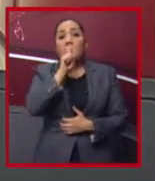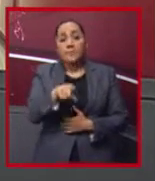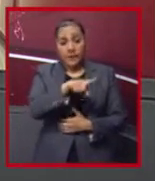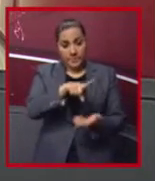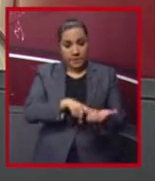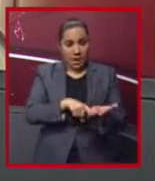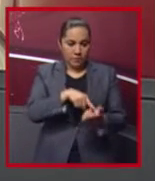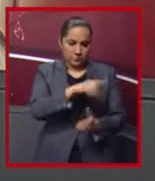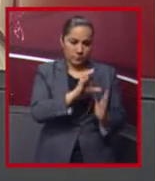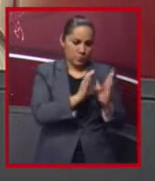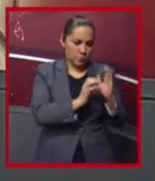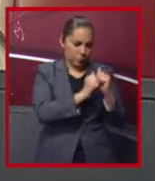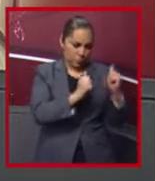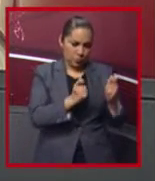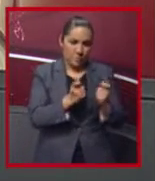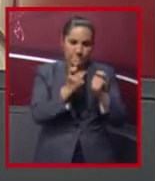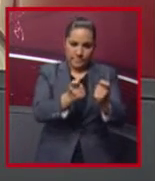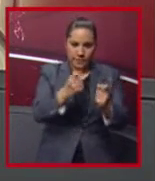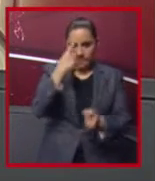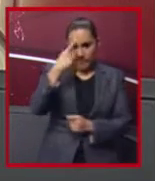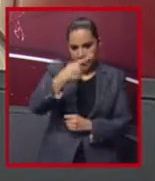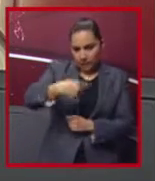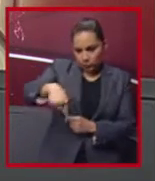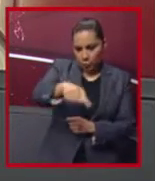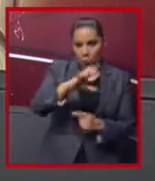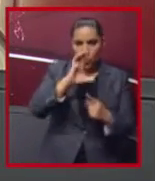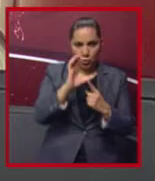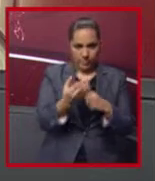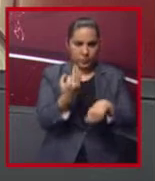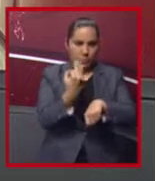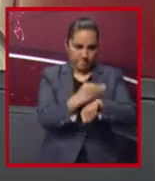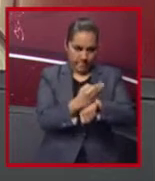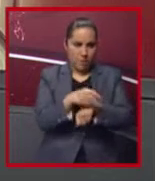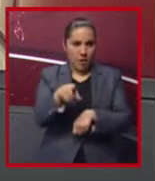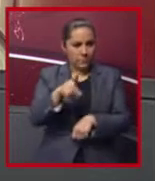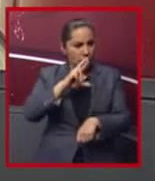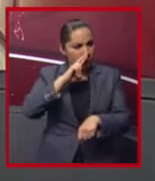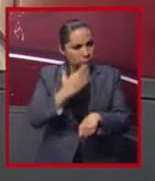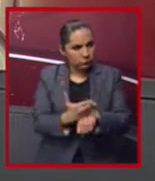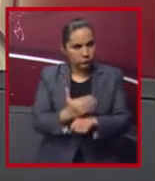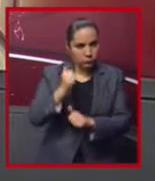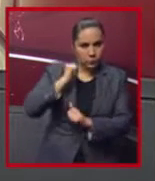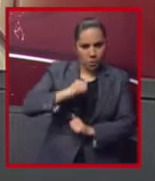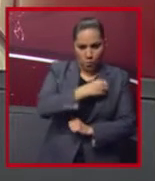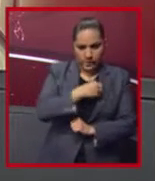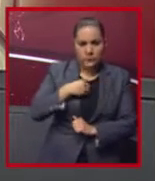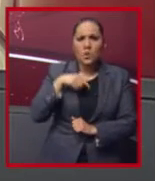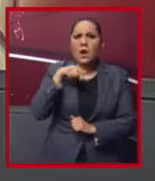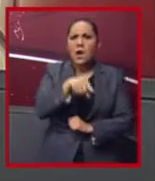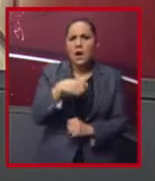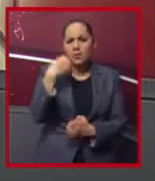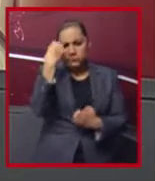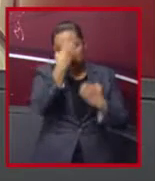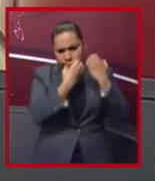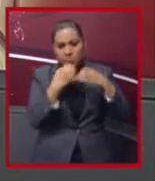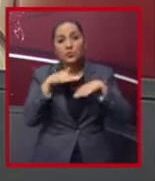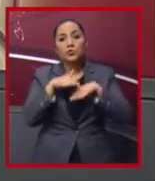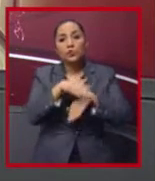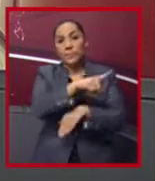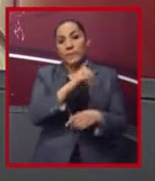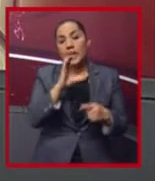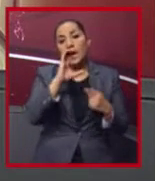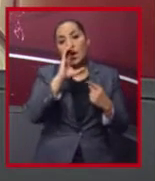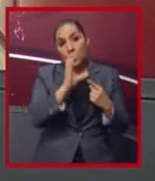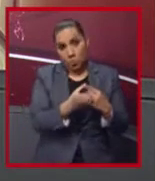otorga la Constitución y el marco jurídico respectivo, el Pleno de la Comisión Permanente debatió 2 dictámenes de la Comisión de Trabajo